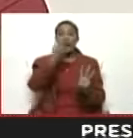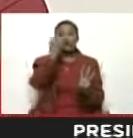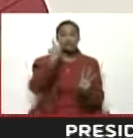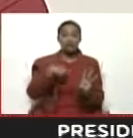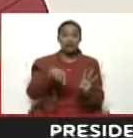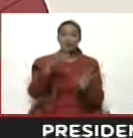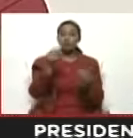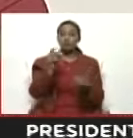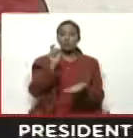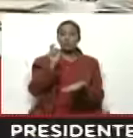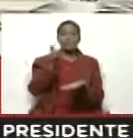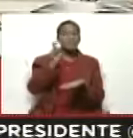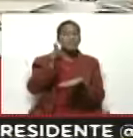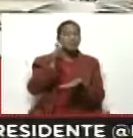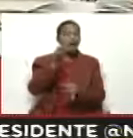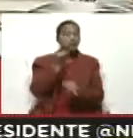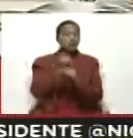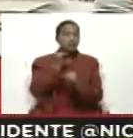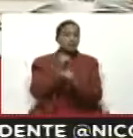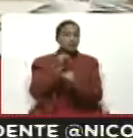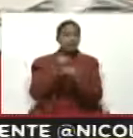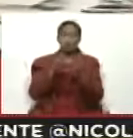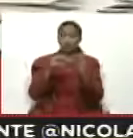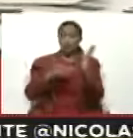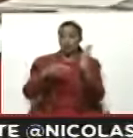de respuesta a todos los niveles.